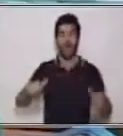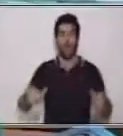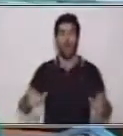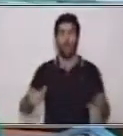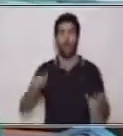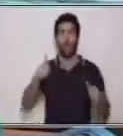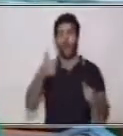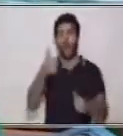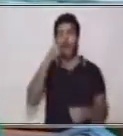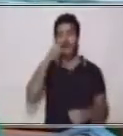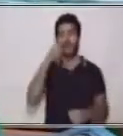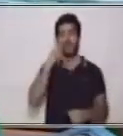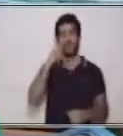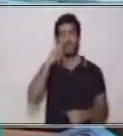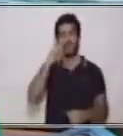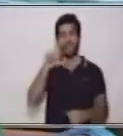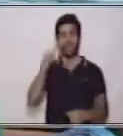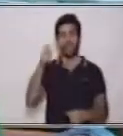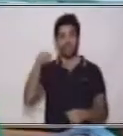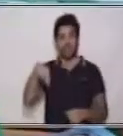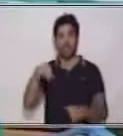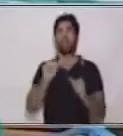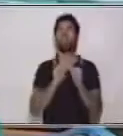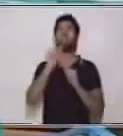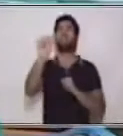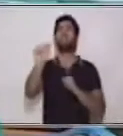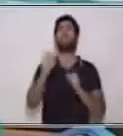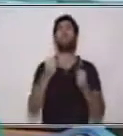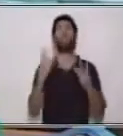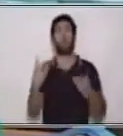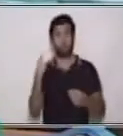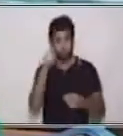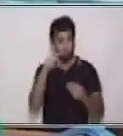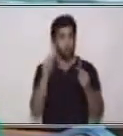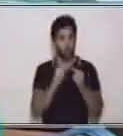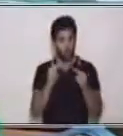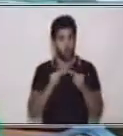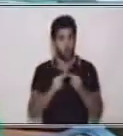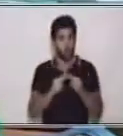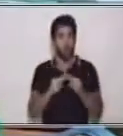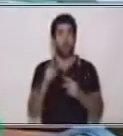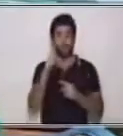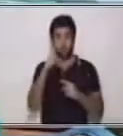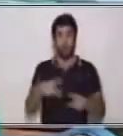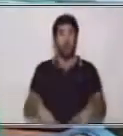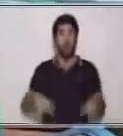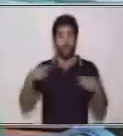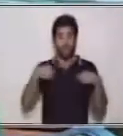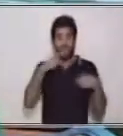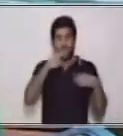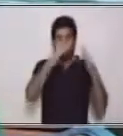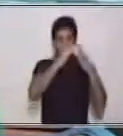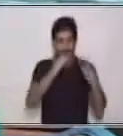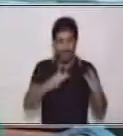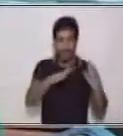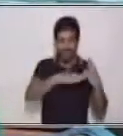¿Conoces el lago de Atitlán? Es una belleza. Si tú vives en Atitlán, en nuestros libros hay